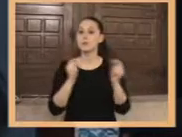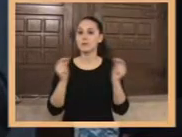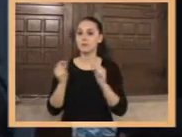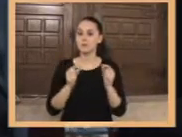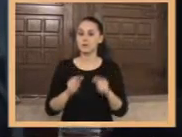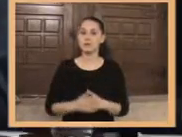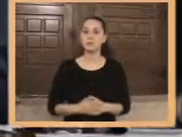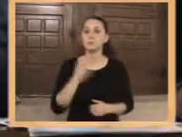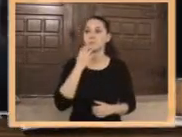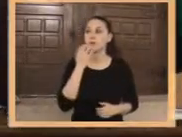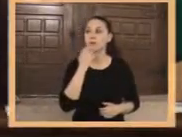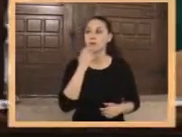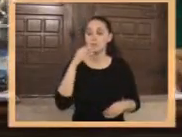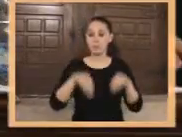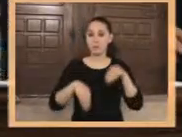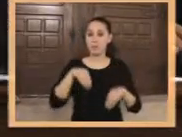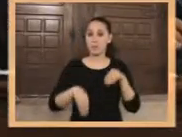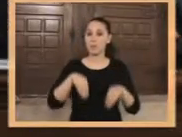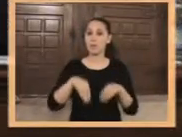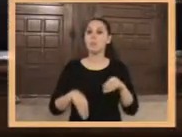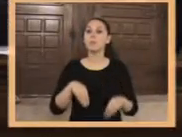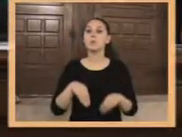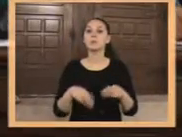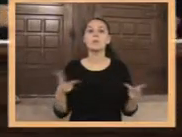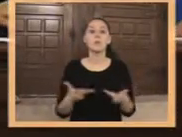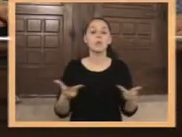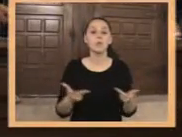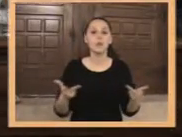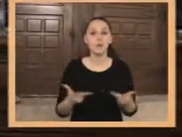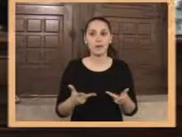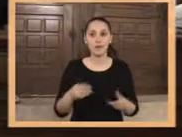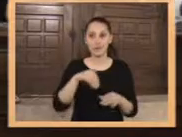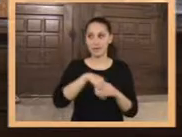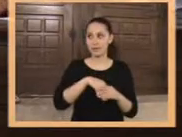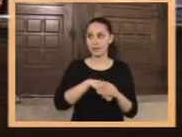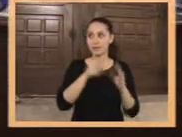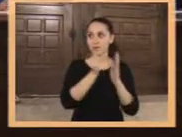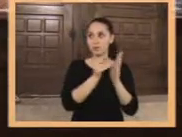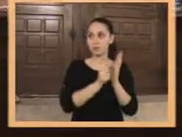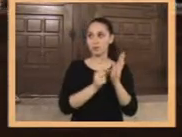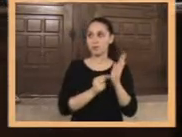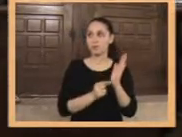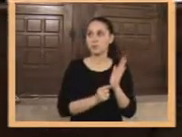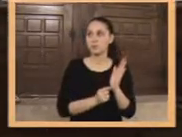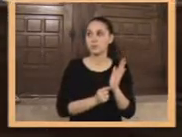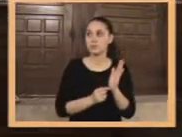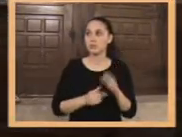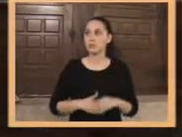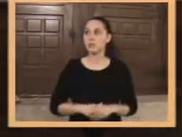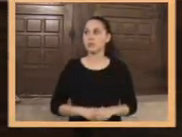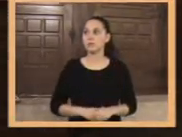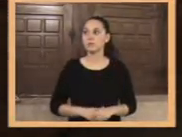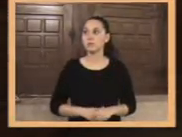Bien, pues si les parece, votamos la urgencia, la inclusión en el orden del día de esta moción del IBI. Vamos a votar la urgencia. ¿Cómo se puede entrar en el debate de la